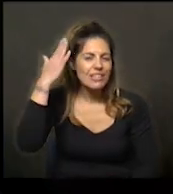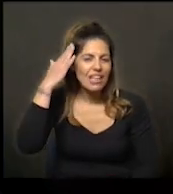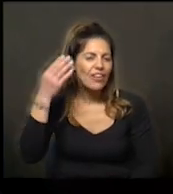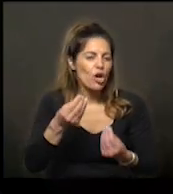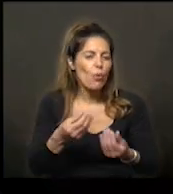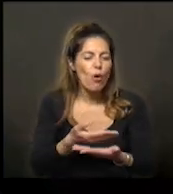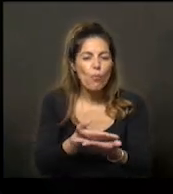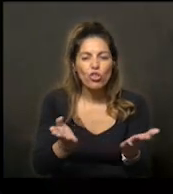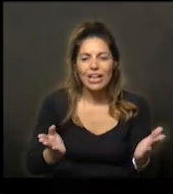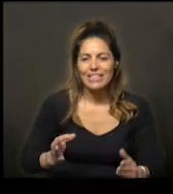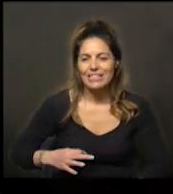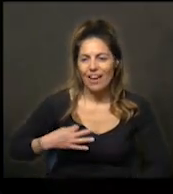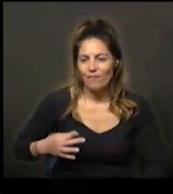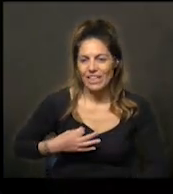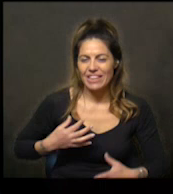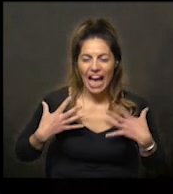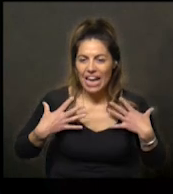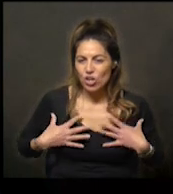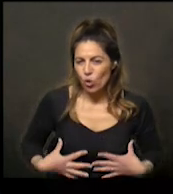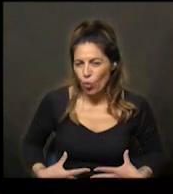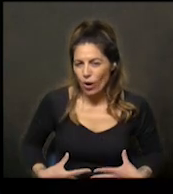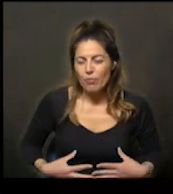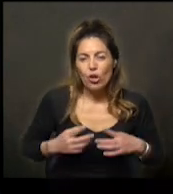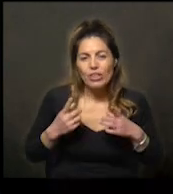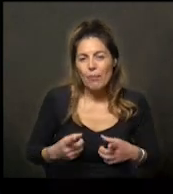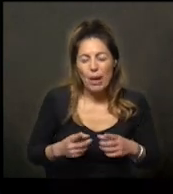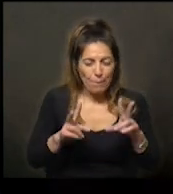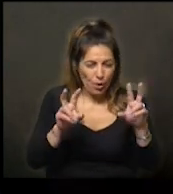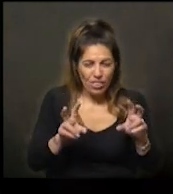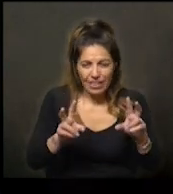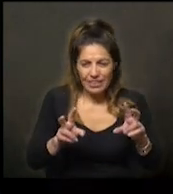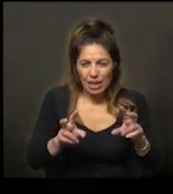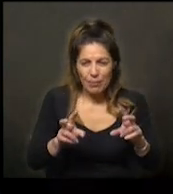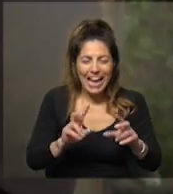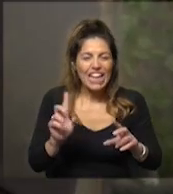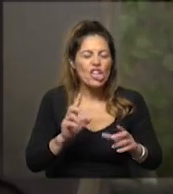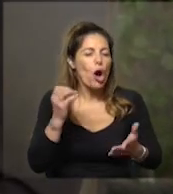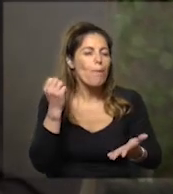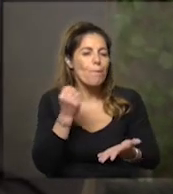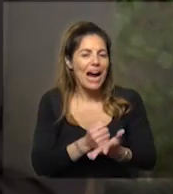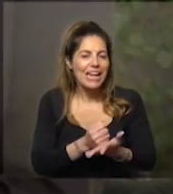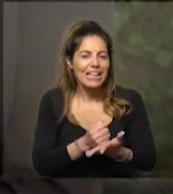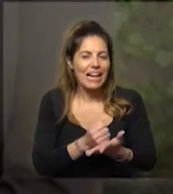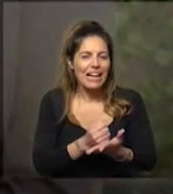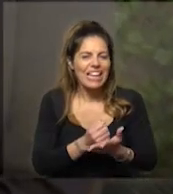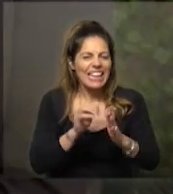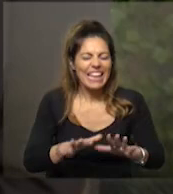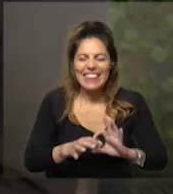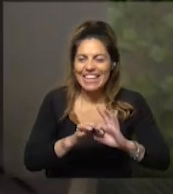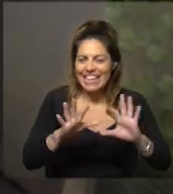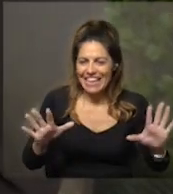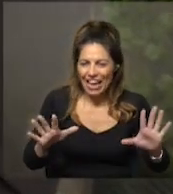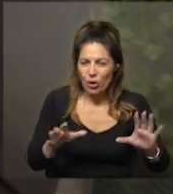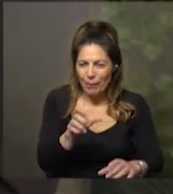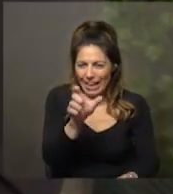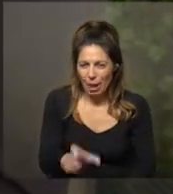mostrar esas vidas, esos cuerpos intervenidos también por esta temática, sin estereotipar, o sea, que quede bien claro para el